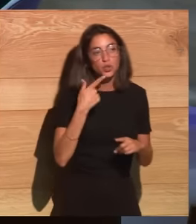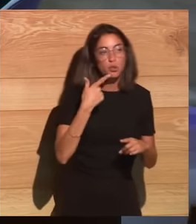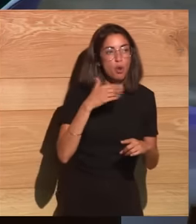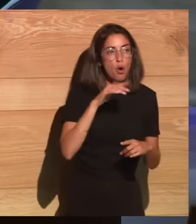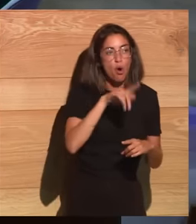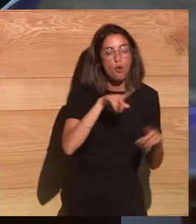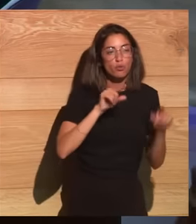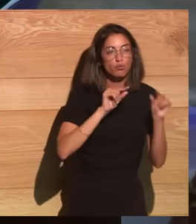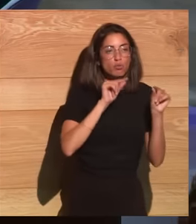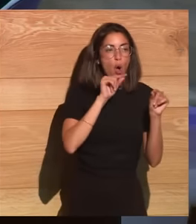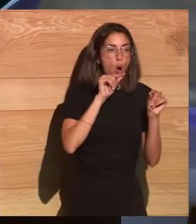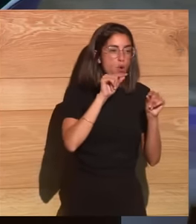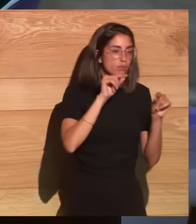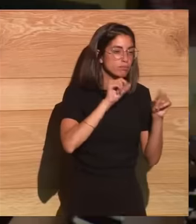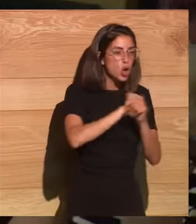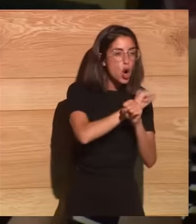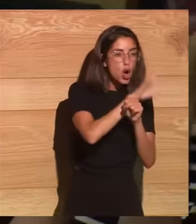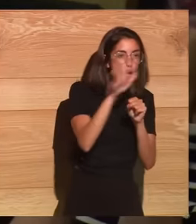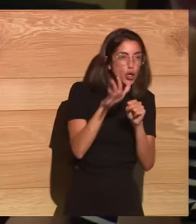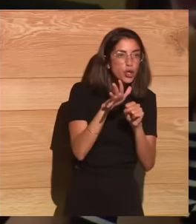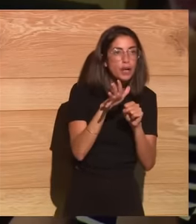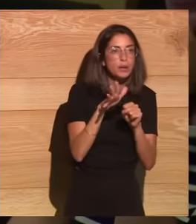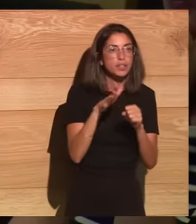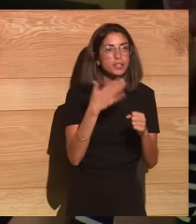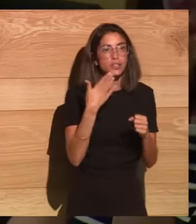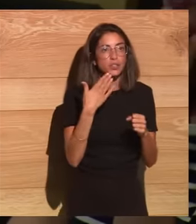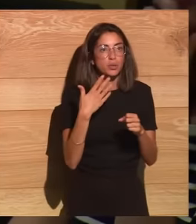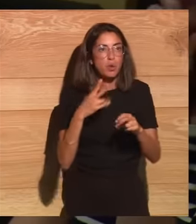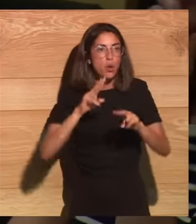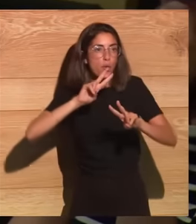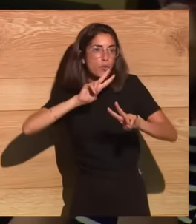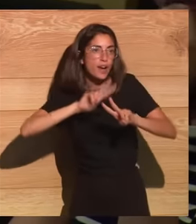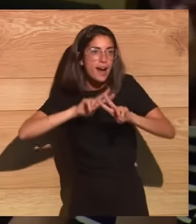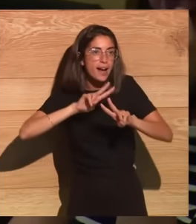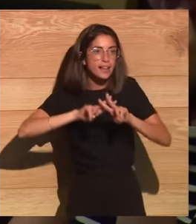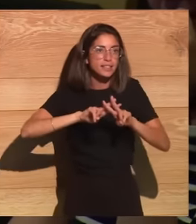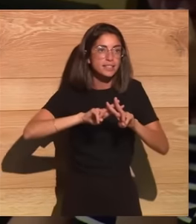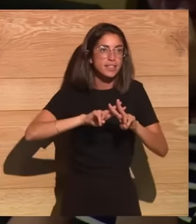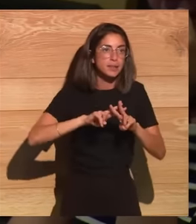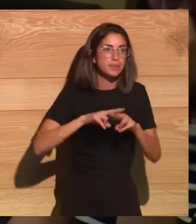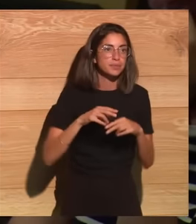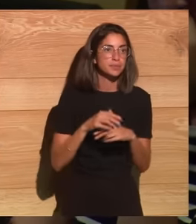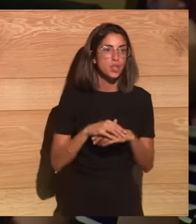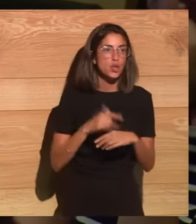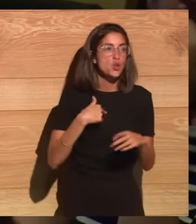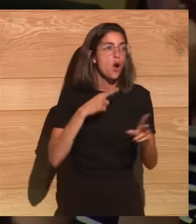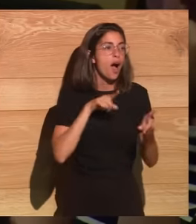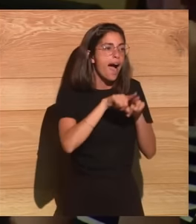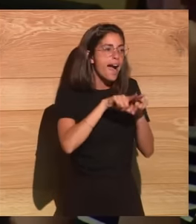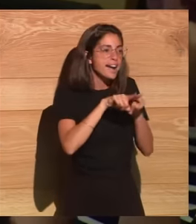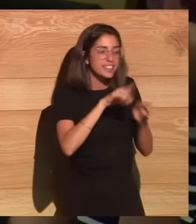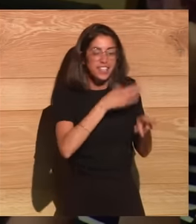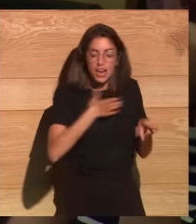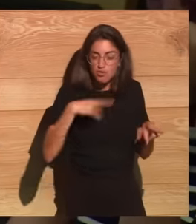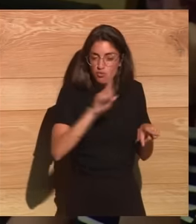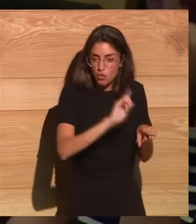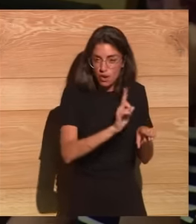actualidad. Yo no venía a eres criticar. Eres hashtag Team Capitán América. Yo no vengo a criticar necesariamente, pero ¿no te acuerdas qué canción sonó